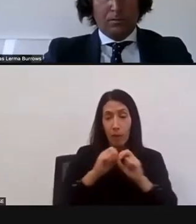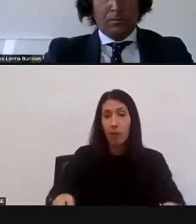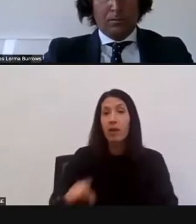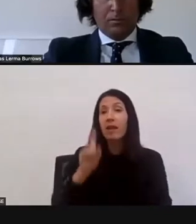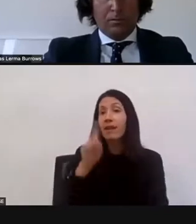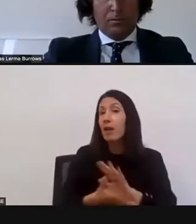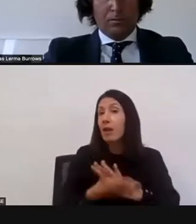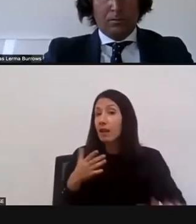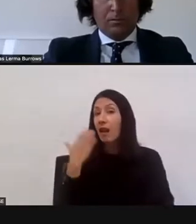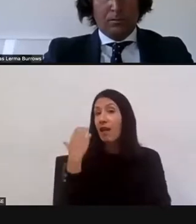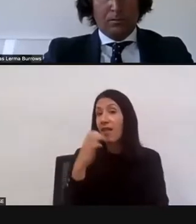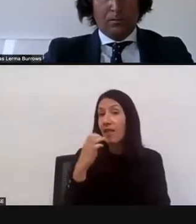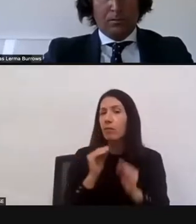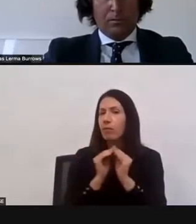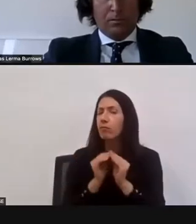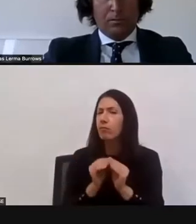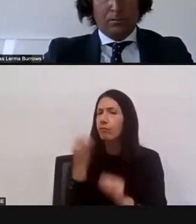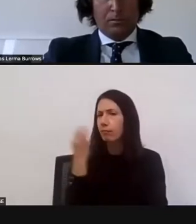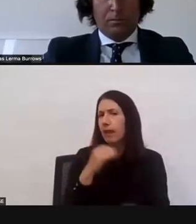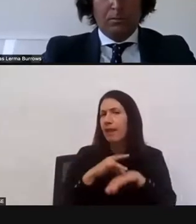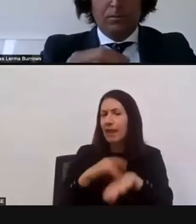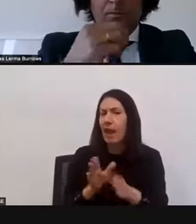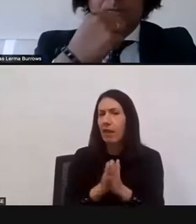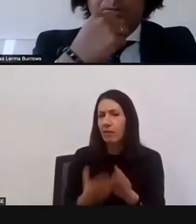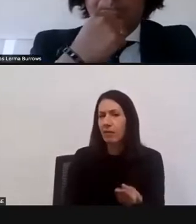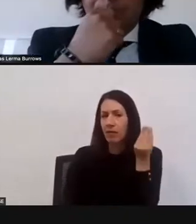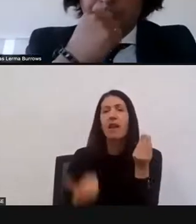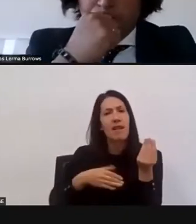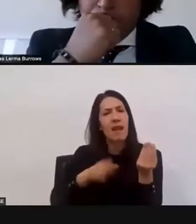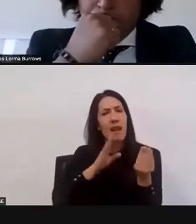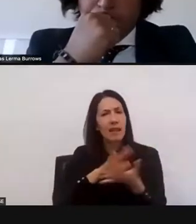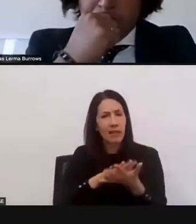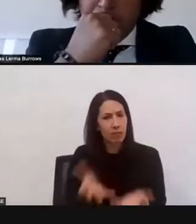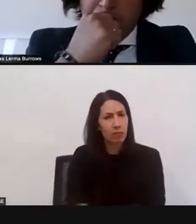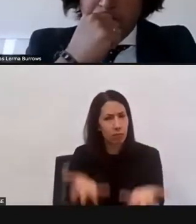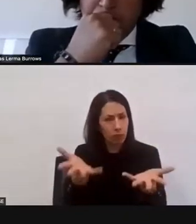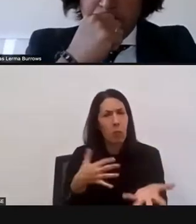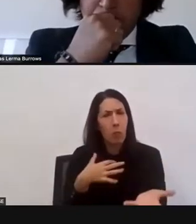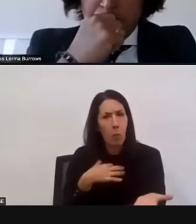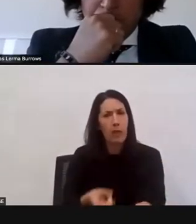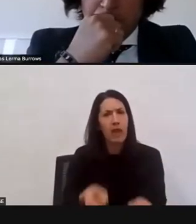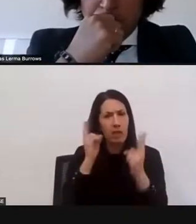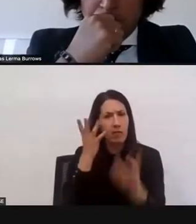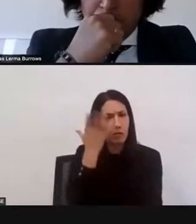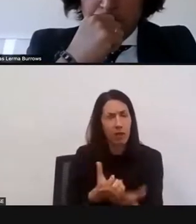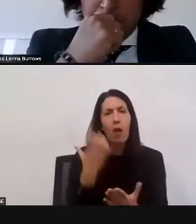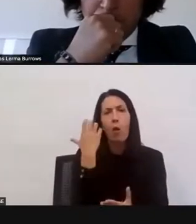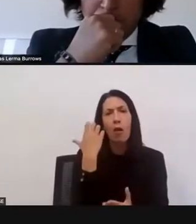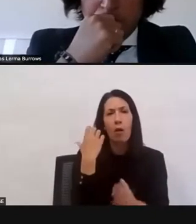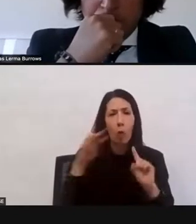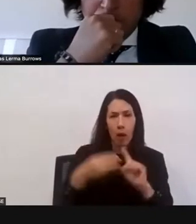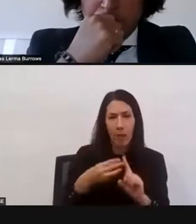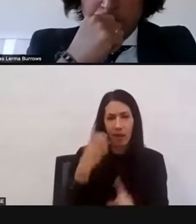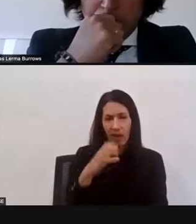rápidamente, desde el SER mismo hemos elaborado una guía a la que ya se ha hecho referencia y que está disponible en la página web. Yo creo que